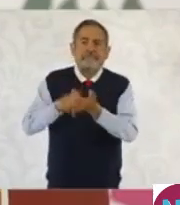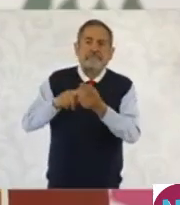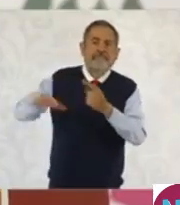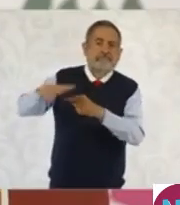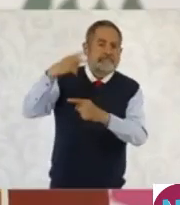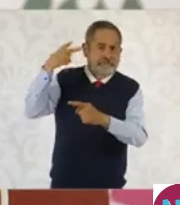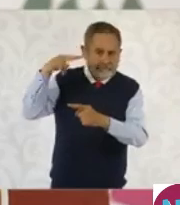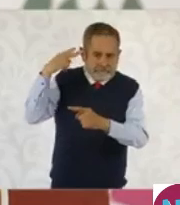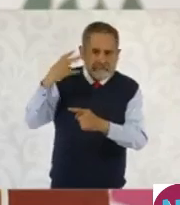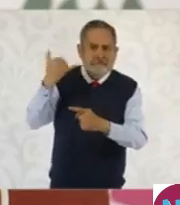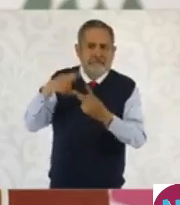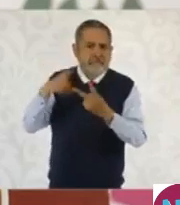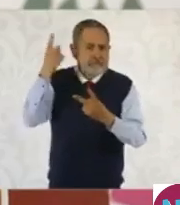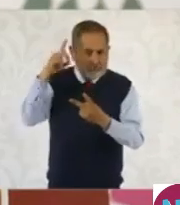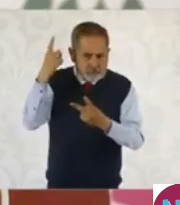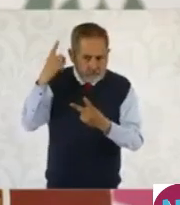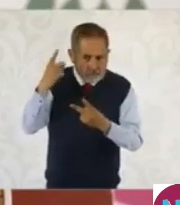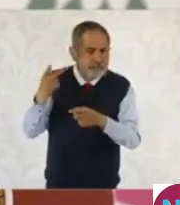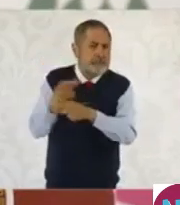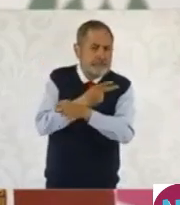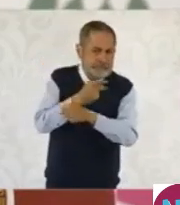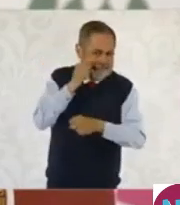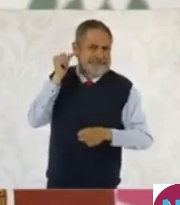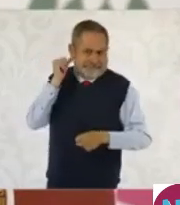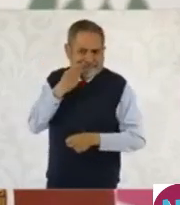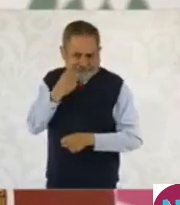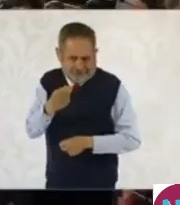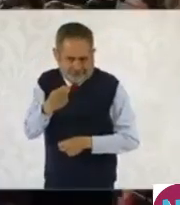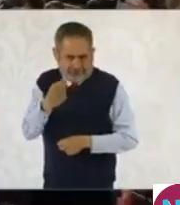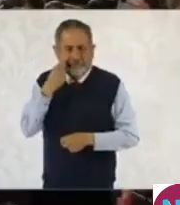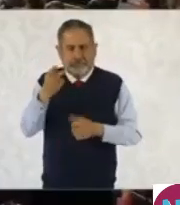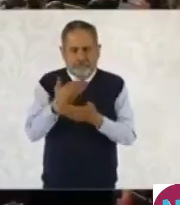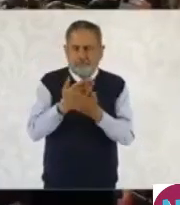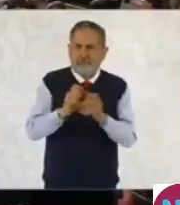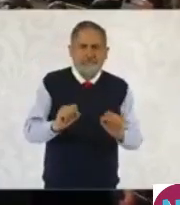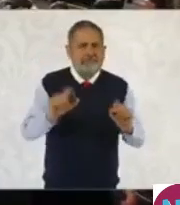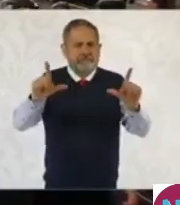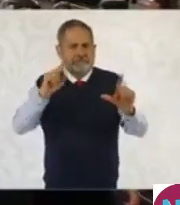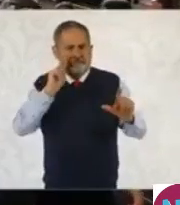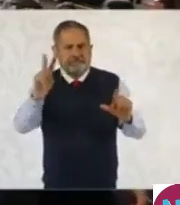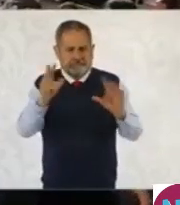y en Durango. Les quiero mostrar unas láminas, a ver si…